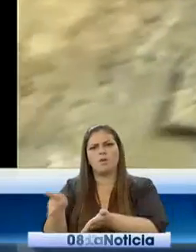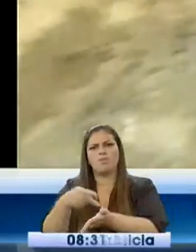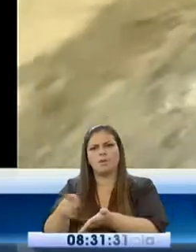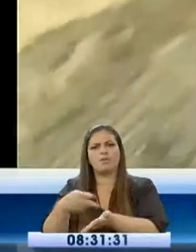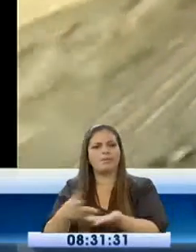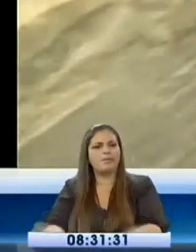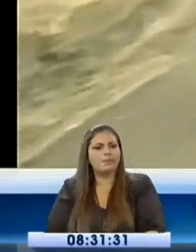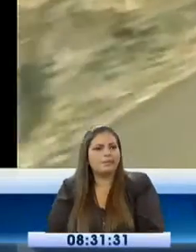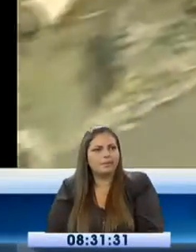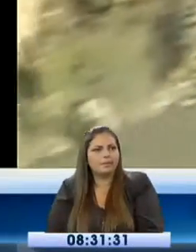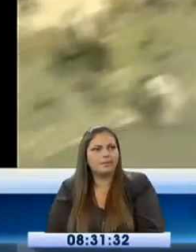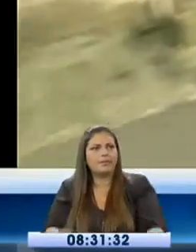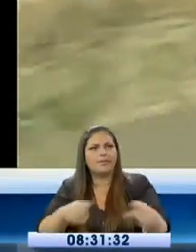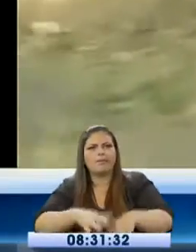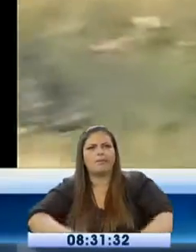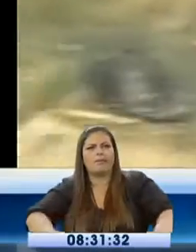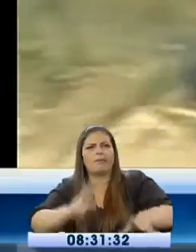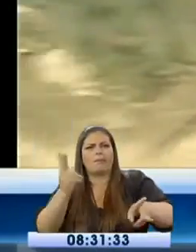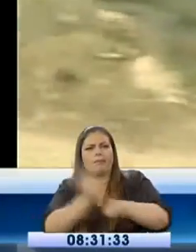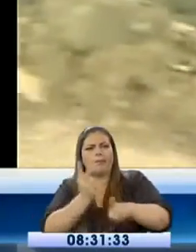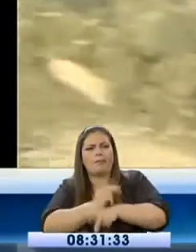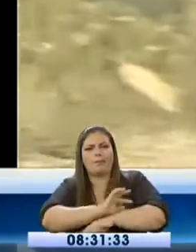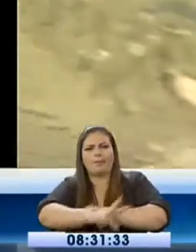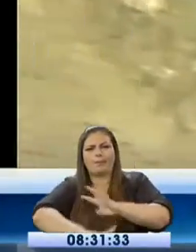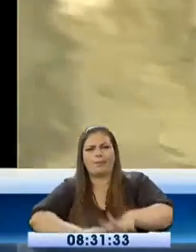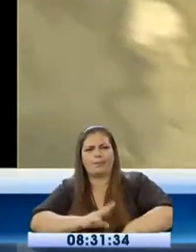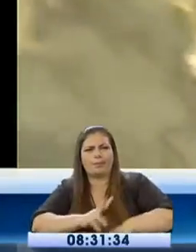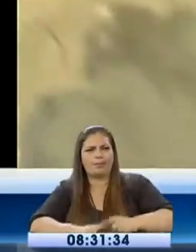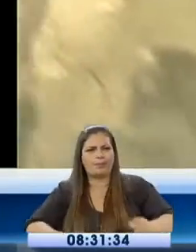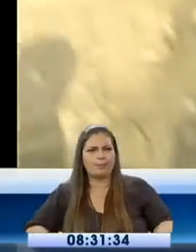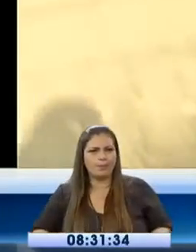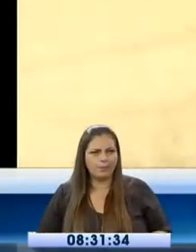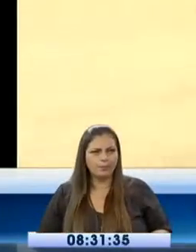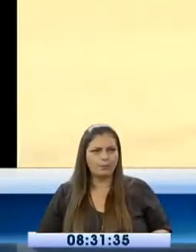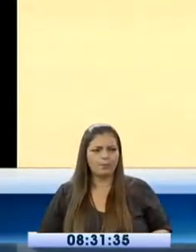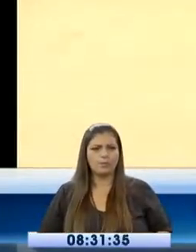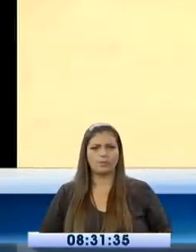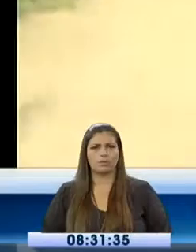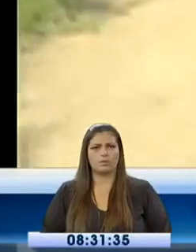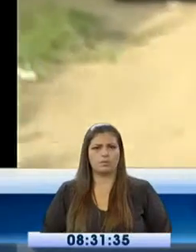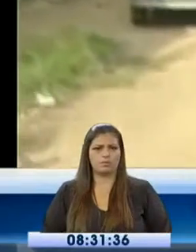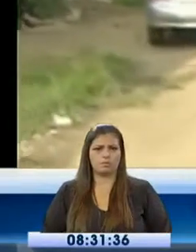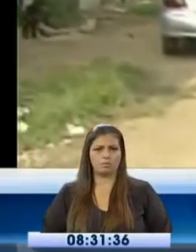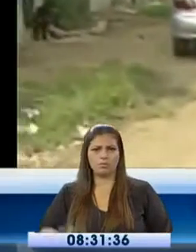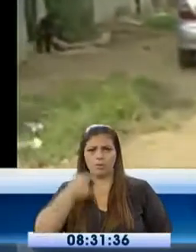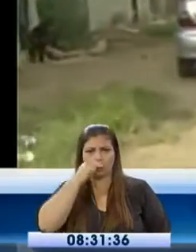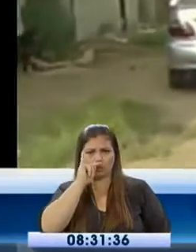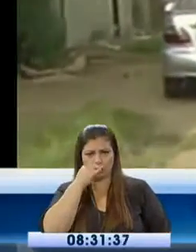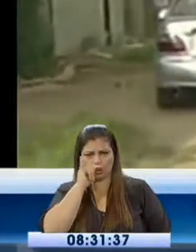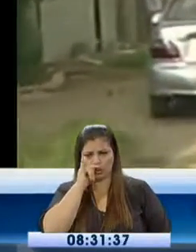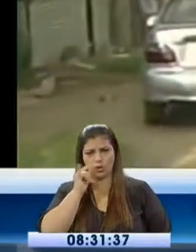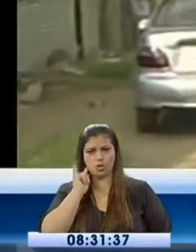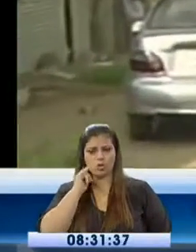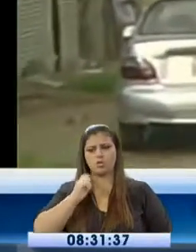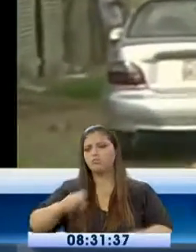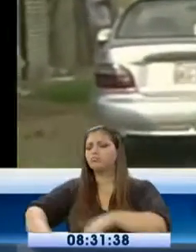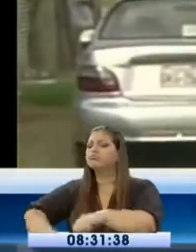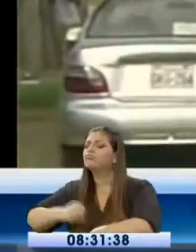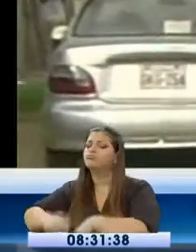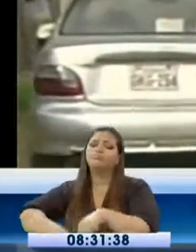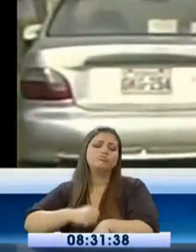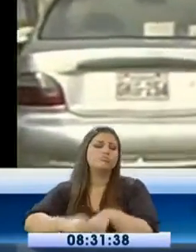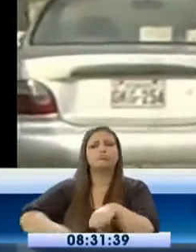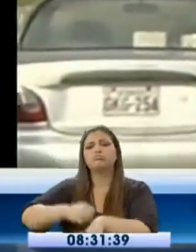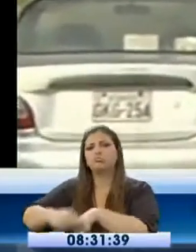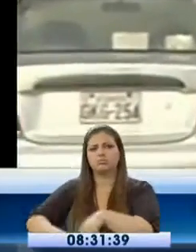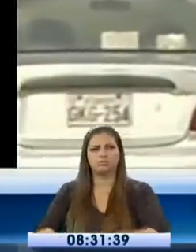delincuencia. Niños no respetan, que cogen y le roban a los niños, se le llevan la bicicleta, la ahorcan aquí.